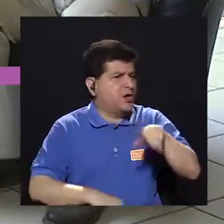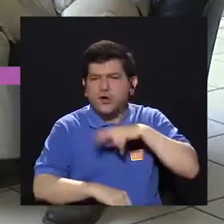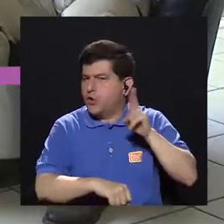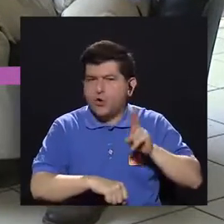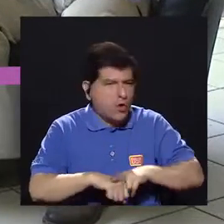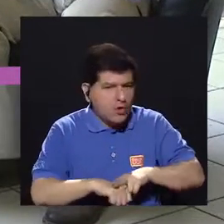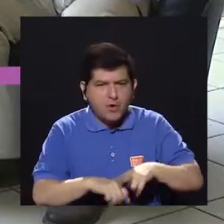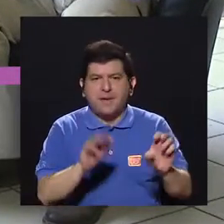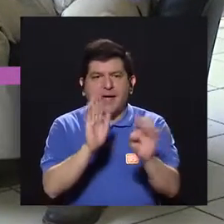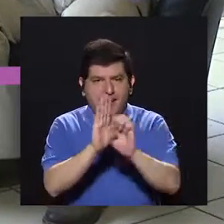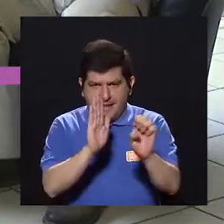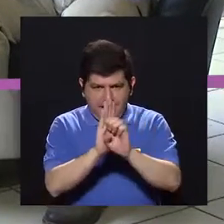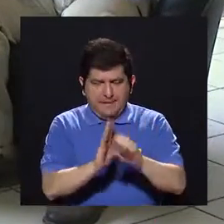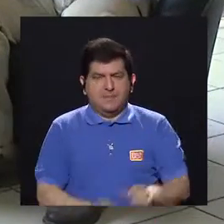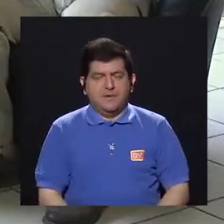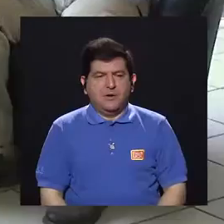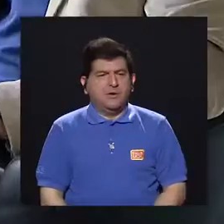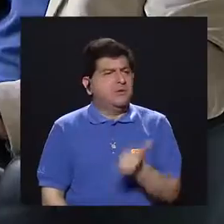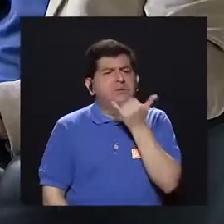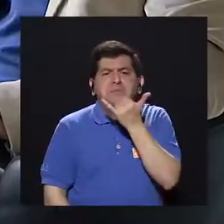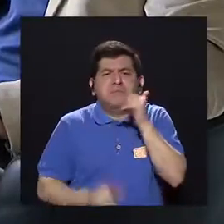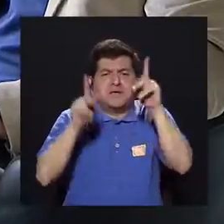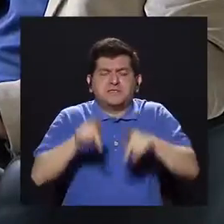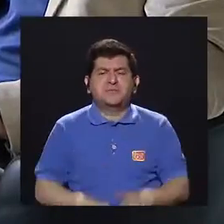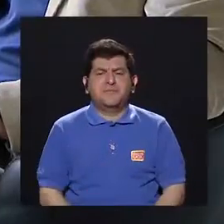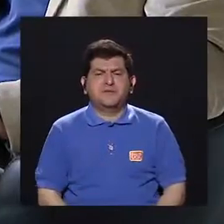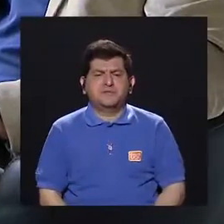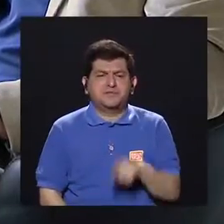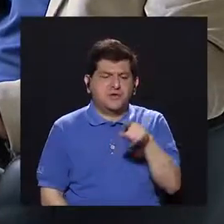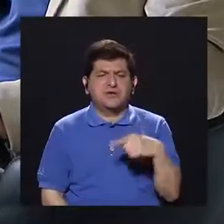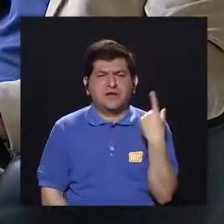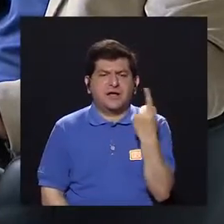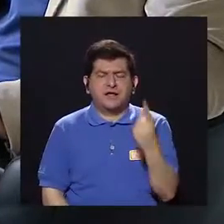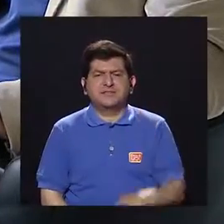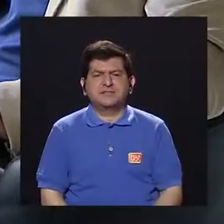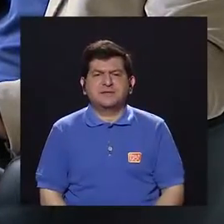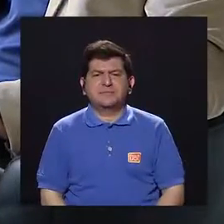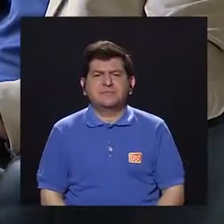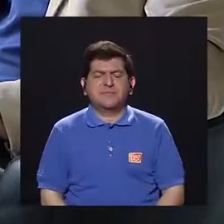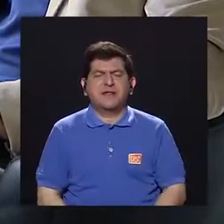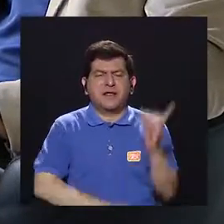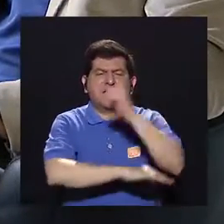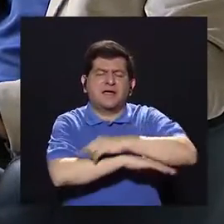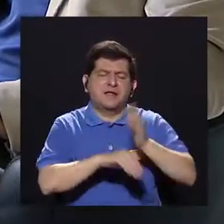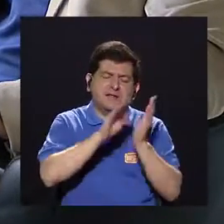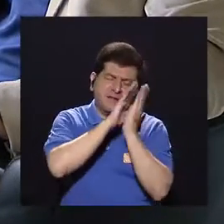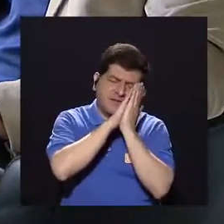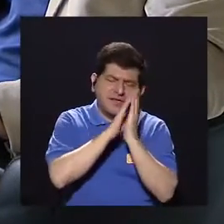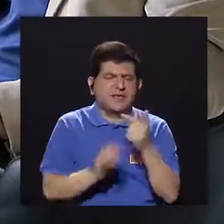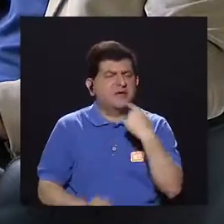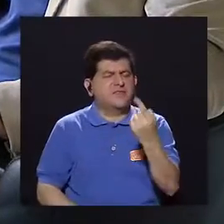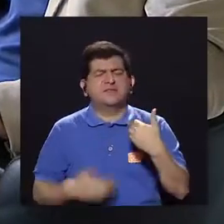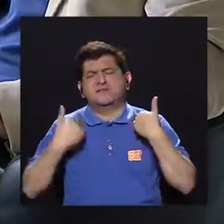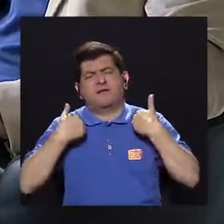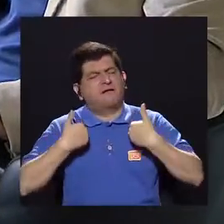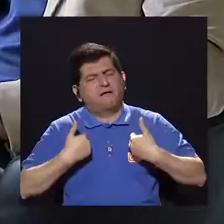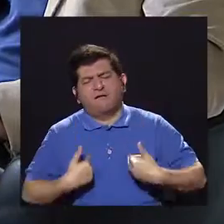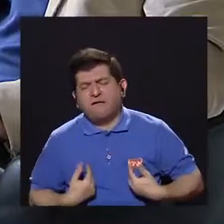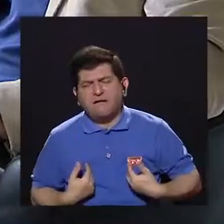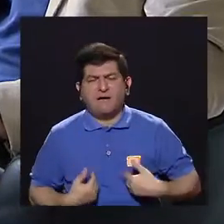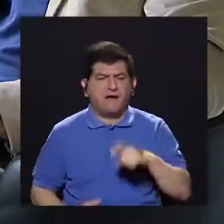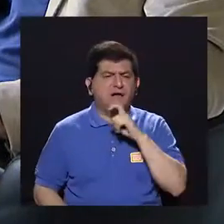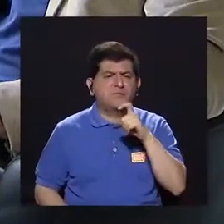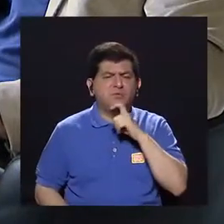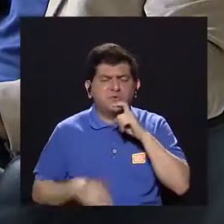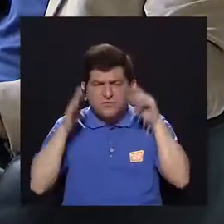queda durmiendo continuamente durante el día? Si dice que tiene mucha fatiga, si le cuesta concentrarse, si se le